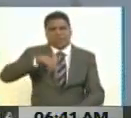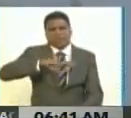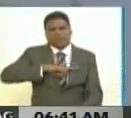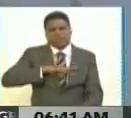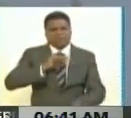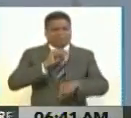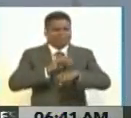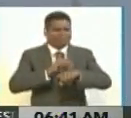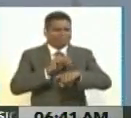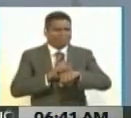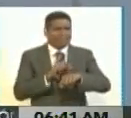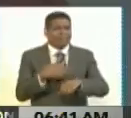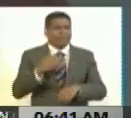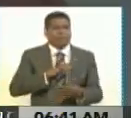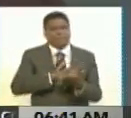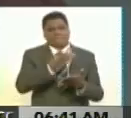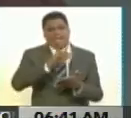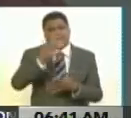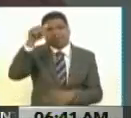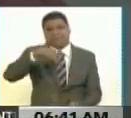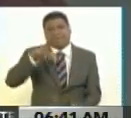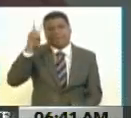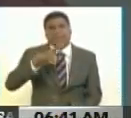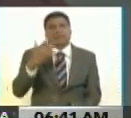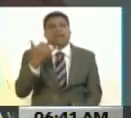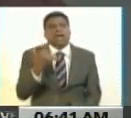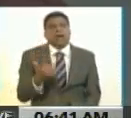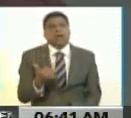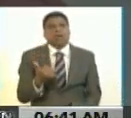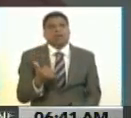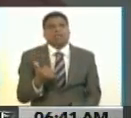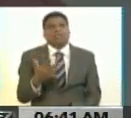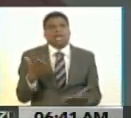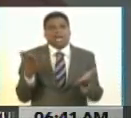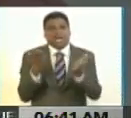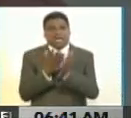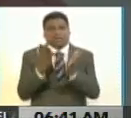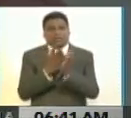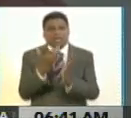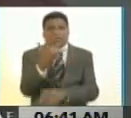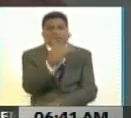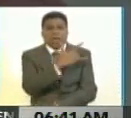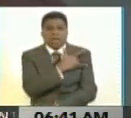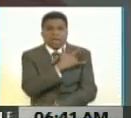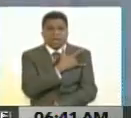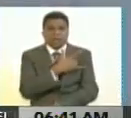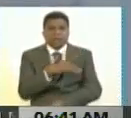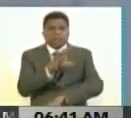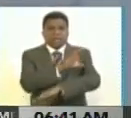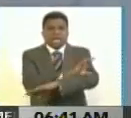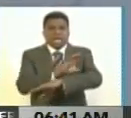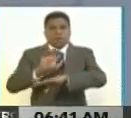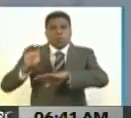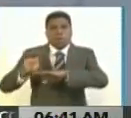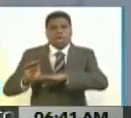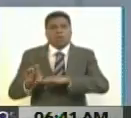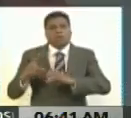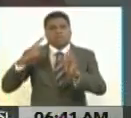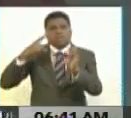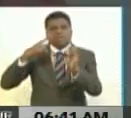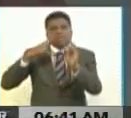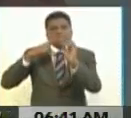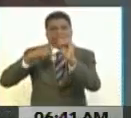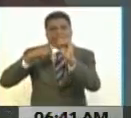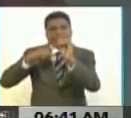por Venezuela. En este momento está haciendo carrera en Ecuador, en la Universidad de Quito, ¿no? Ajá. Estás haciendo